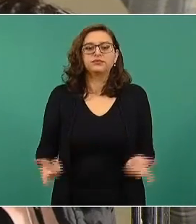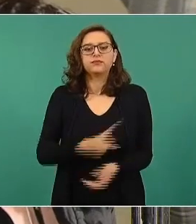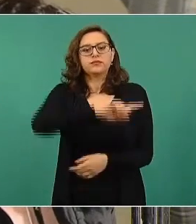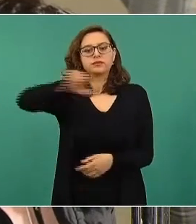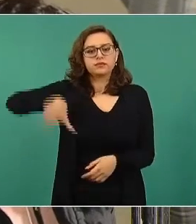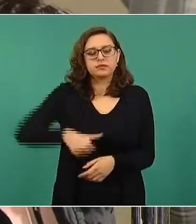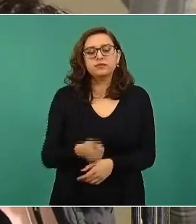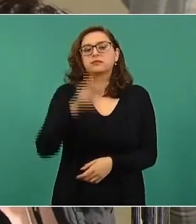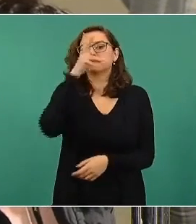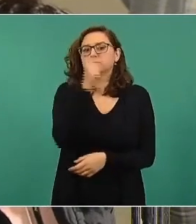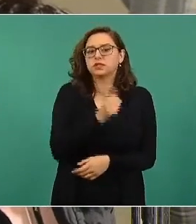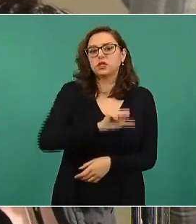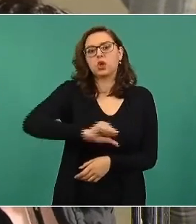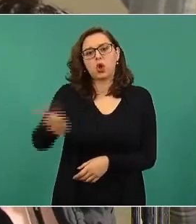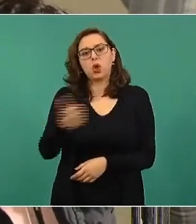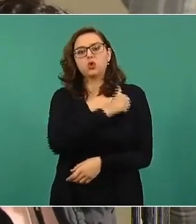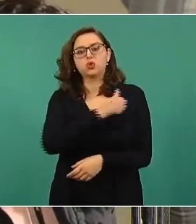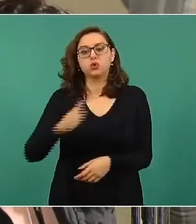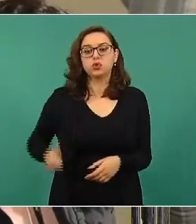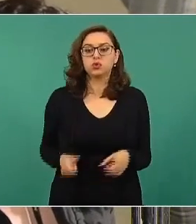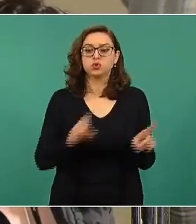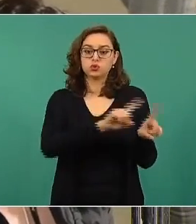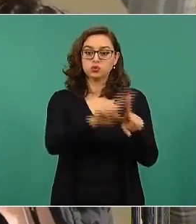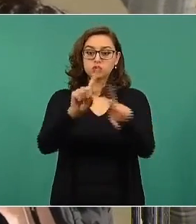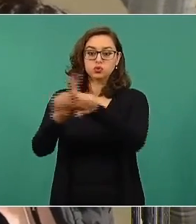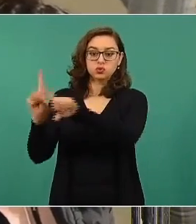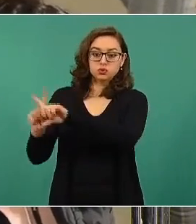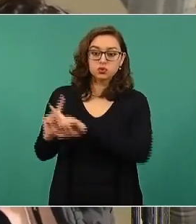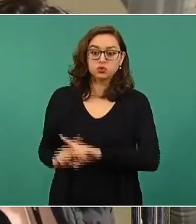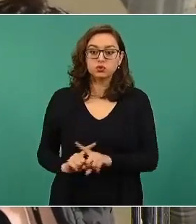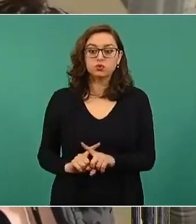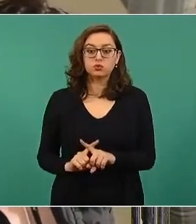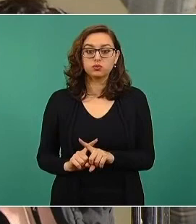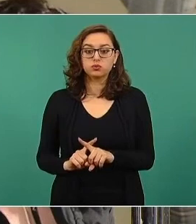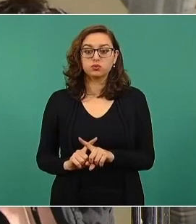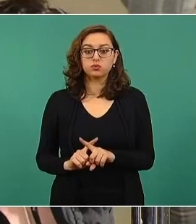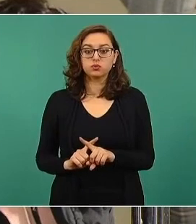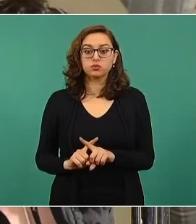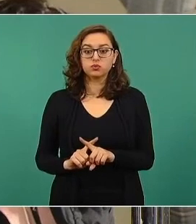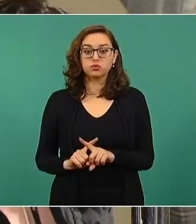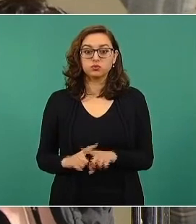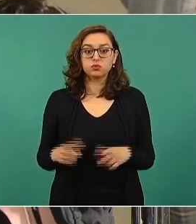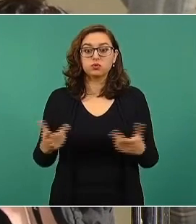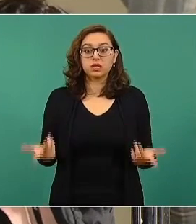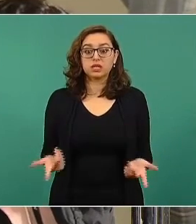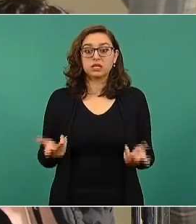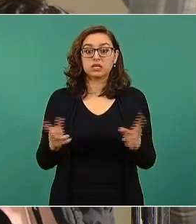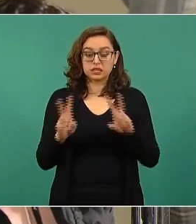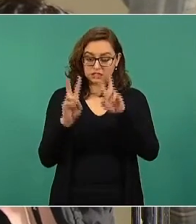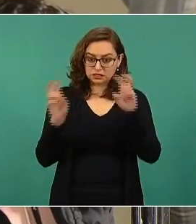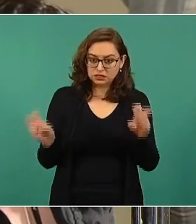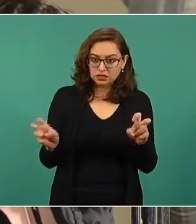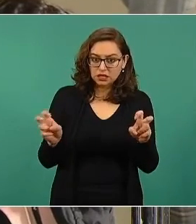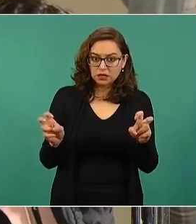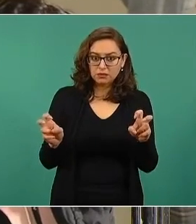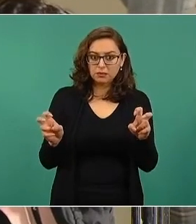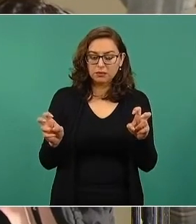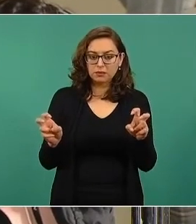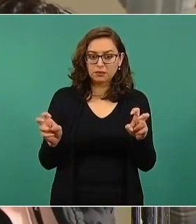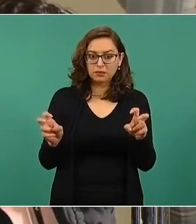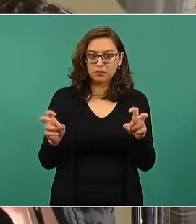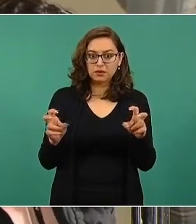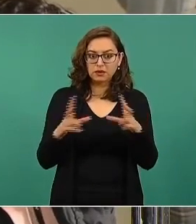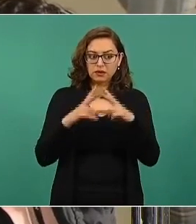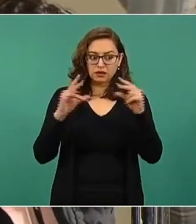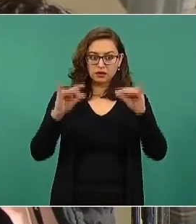Hermosillo y de otros alcaldes, a raíz del comentario de usted, es que si, lo de la nieve me refiero, es que si se va